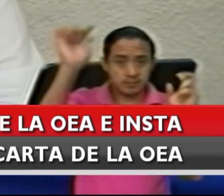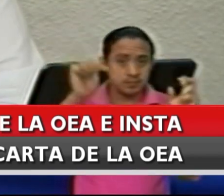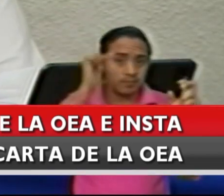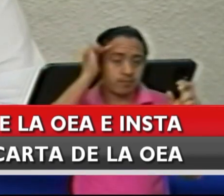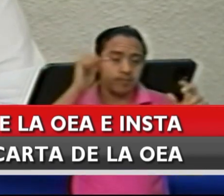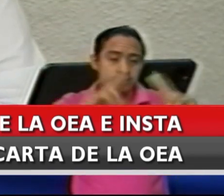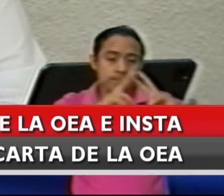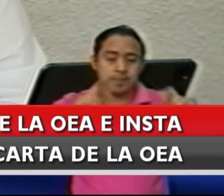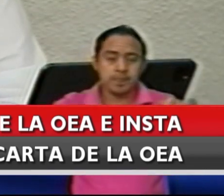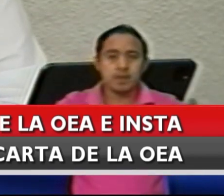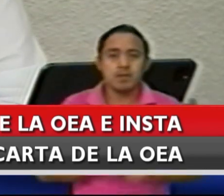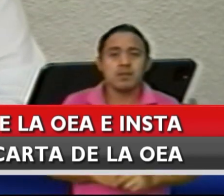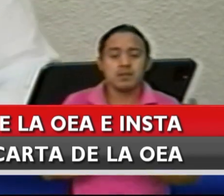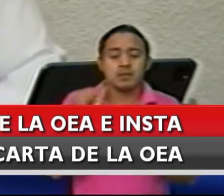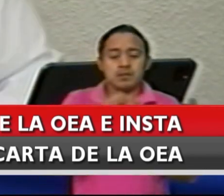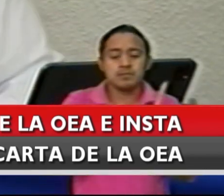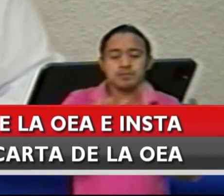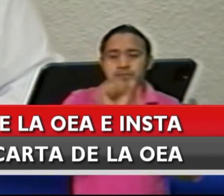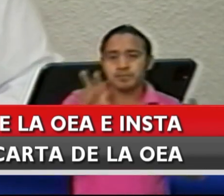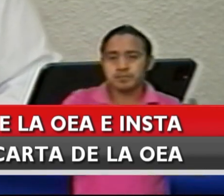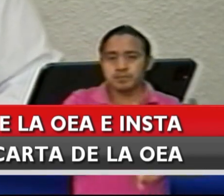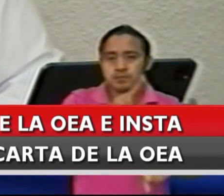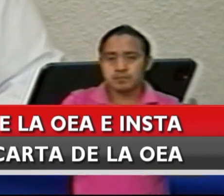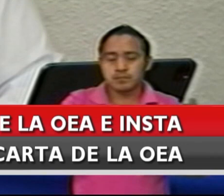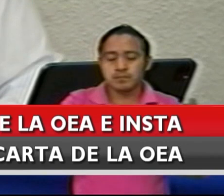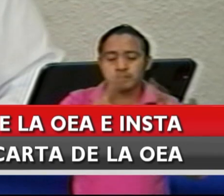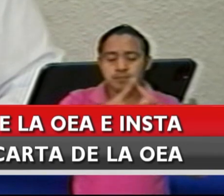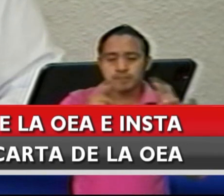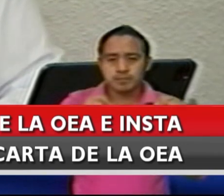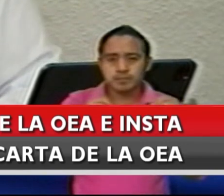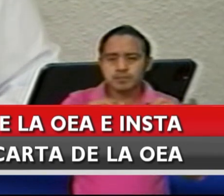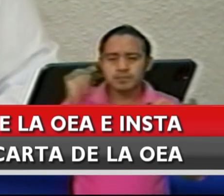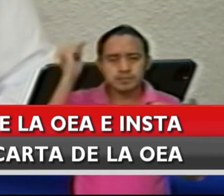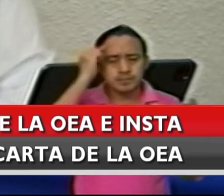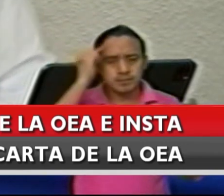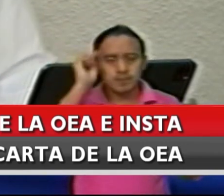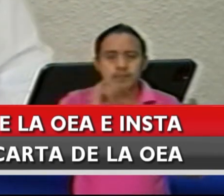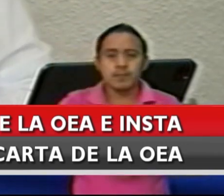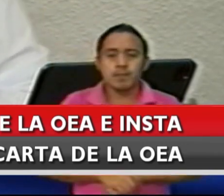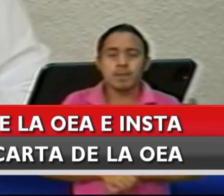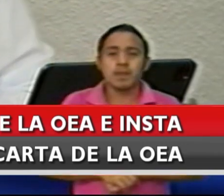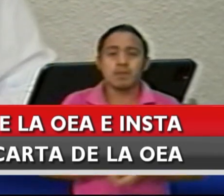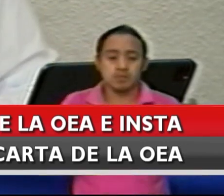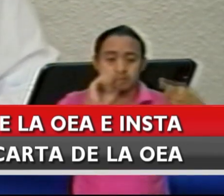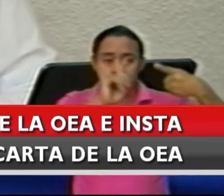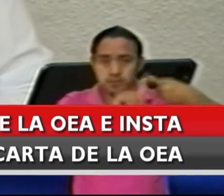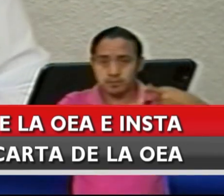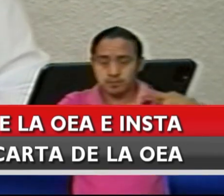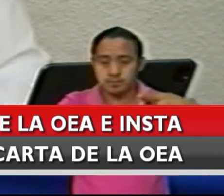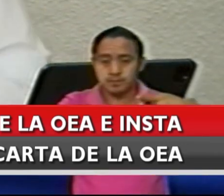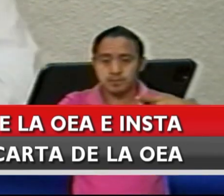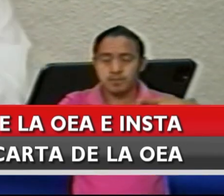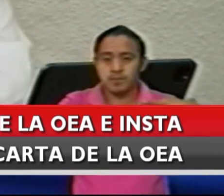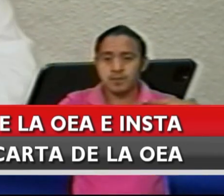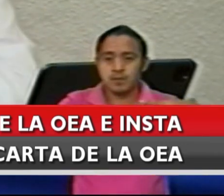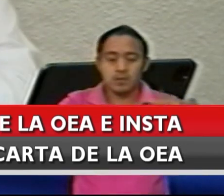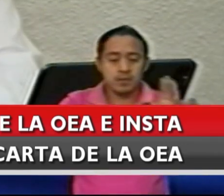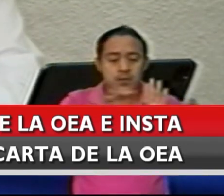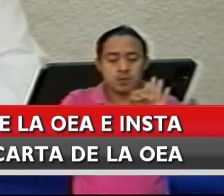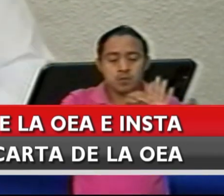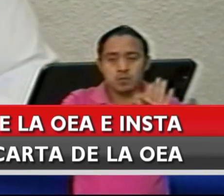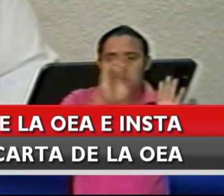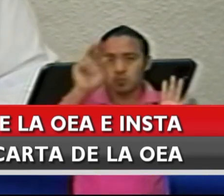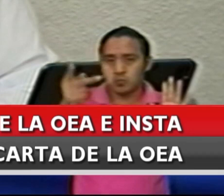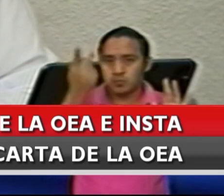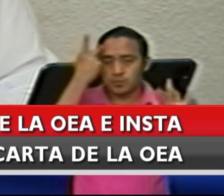Nicaragua. La Asamblea Nacional de la República de Nicaragua considerando, primero, que nuestra Carta Magna en